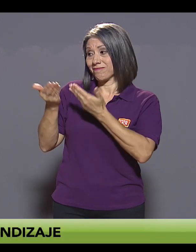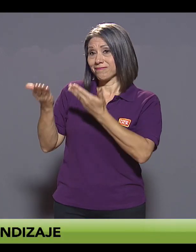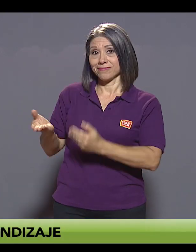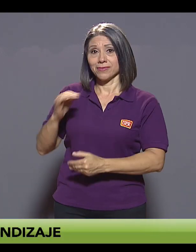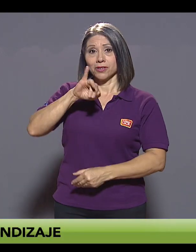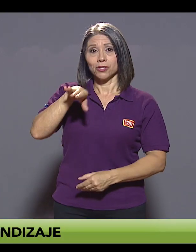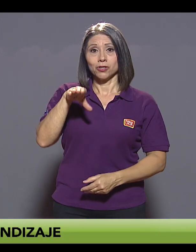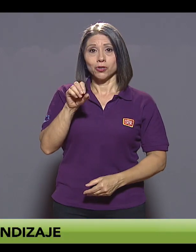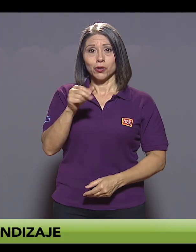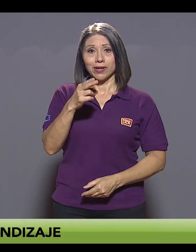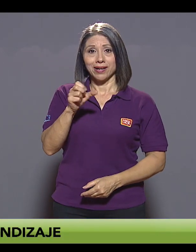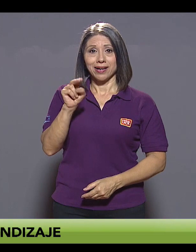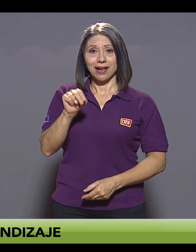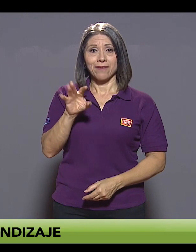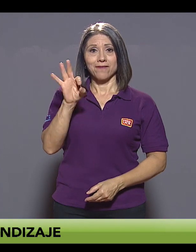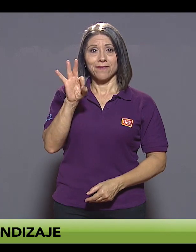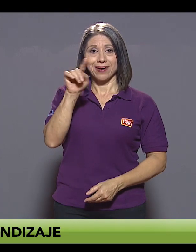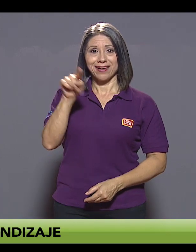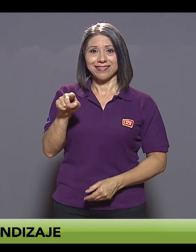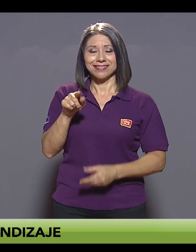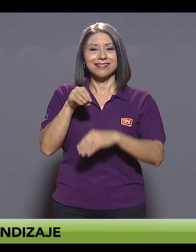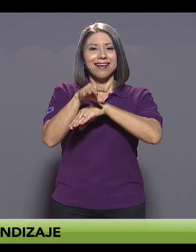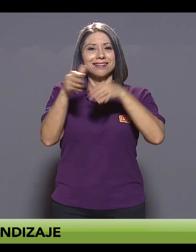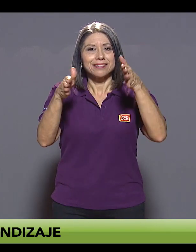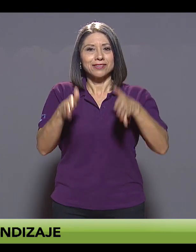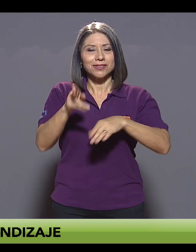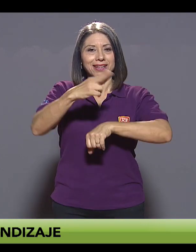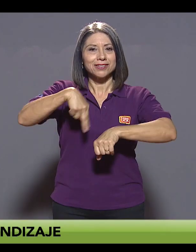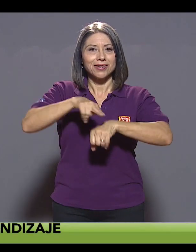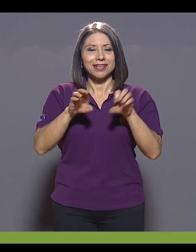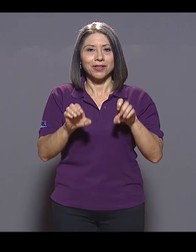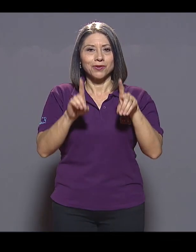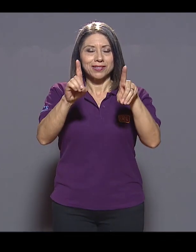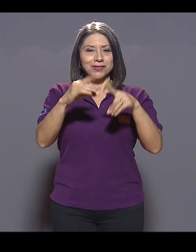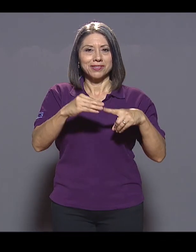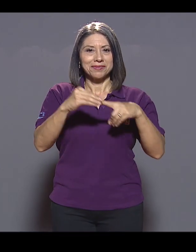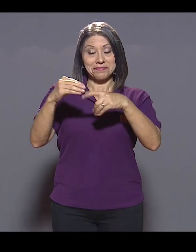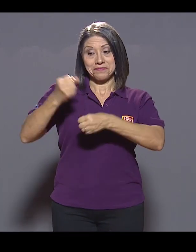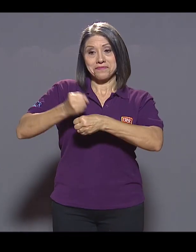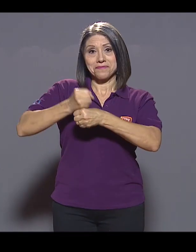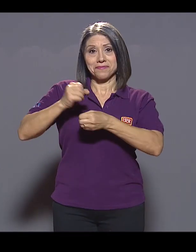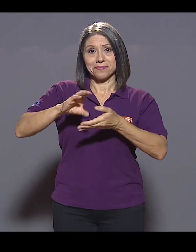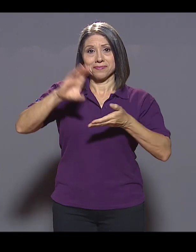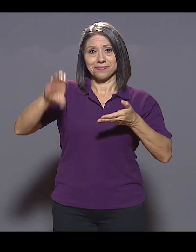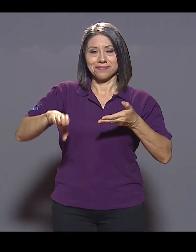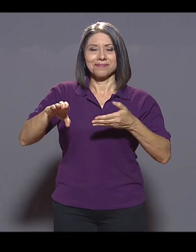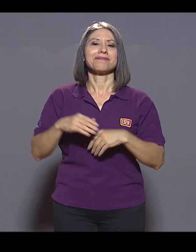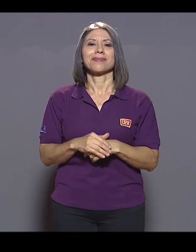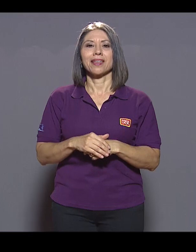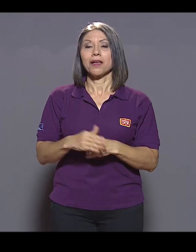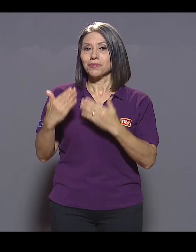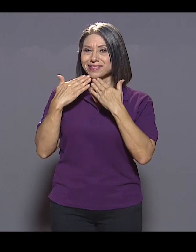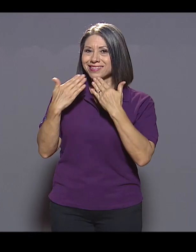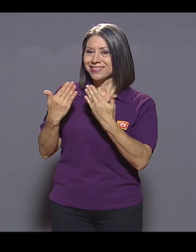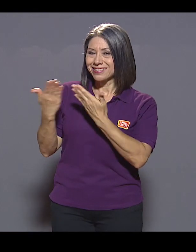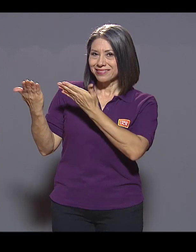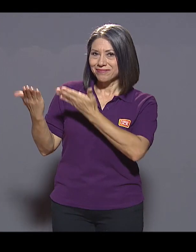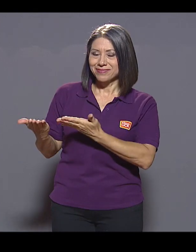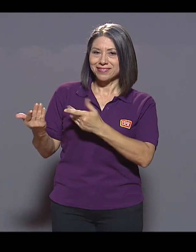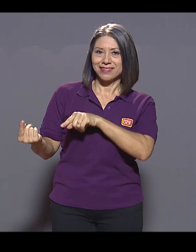Y como lo anunciamos, el día de hoy estaremos hablando sobre el diseño universal para el aprendizaje y nos acompaña Johan Fernández, quien es